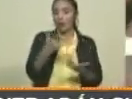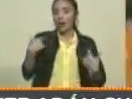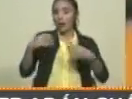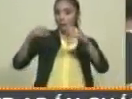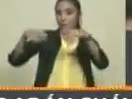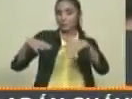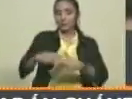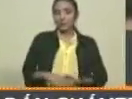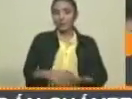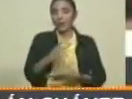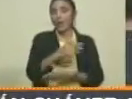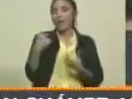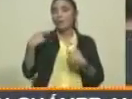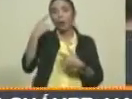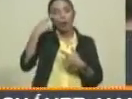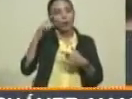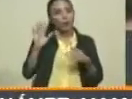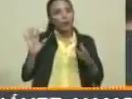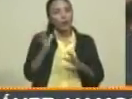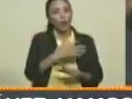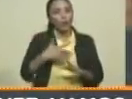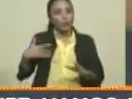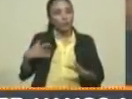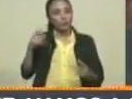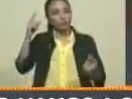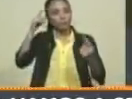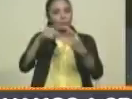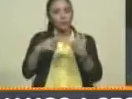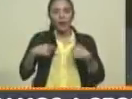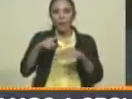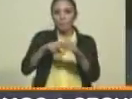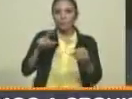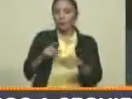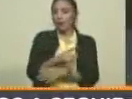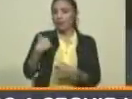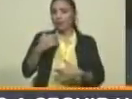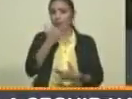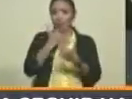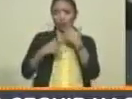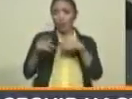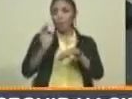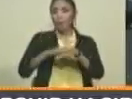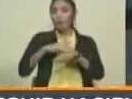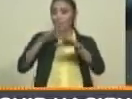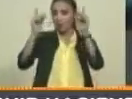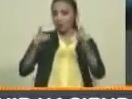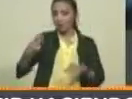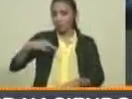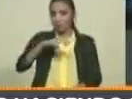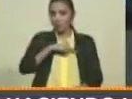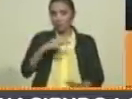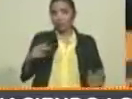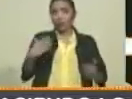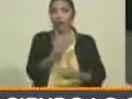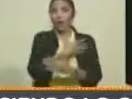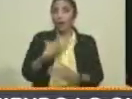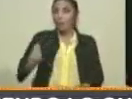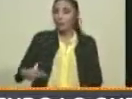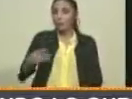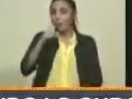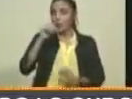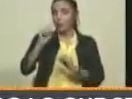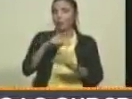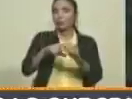cuenta, pretenden expulsarnos. Y están muy equivocados porque nosotros ya no fuimos de la OEA. Fue una decisión soberana del presidente Nicolás Maduro.